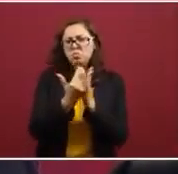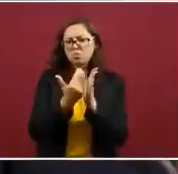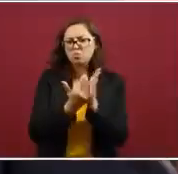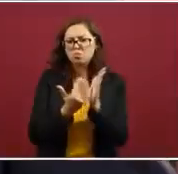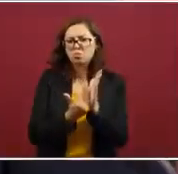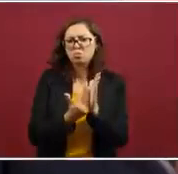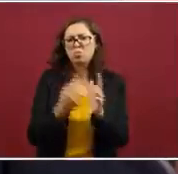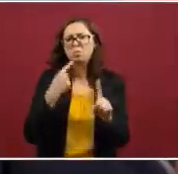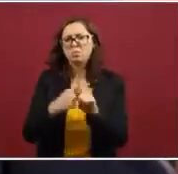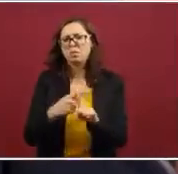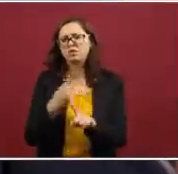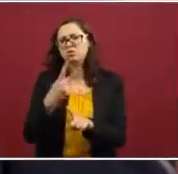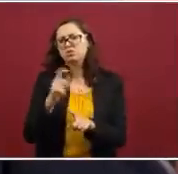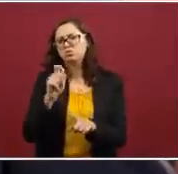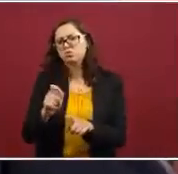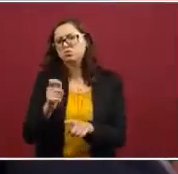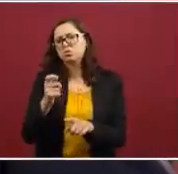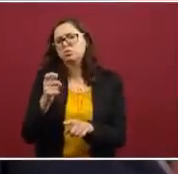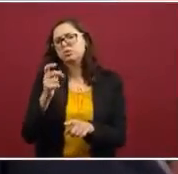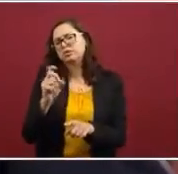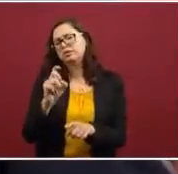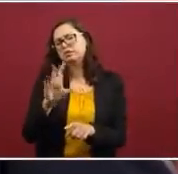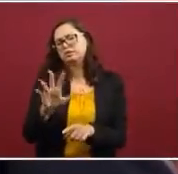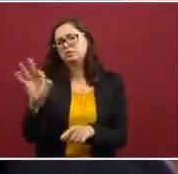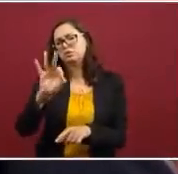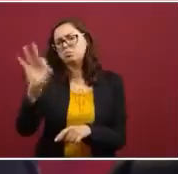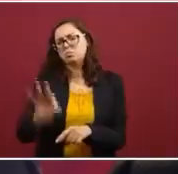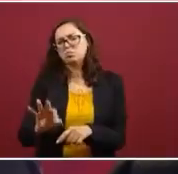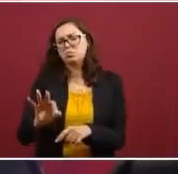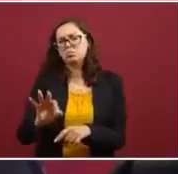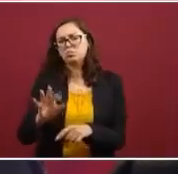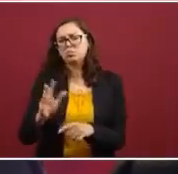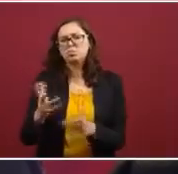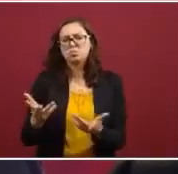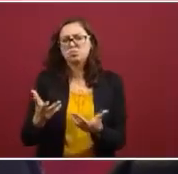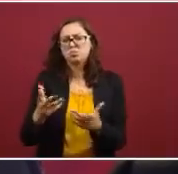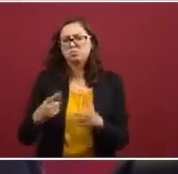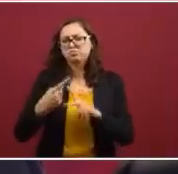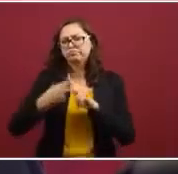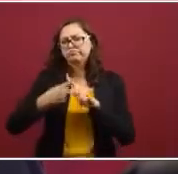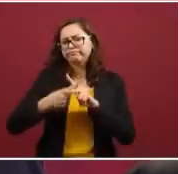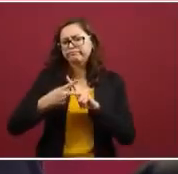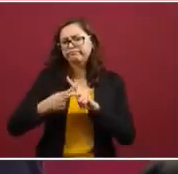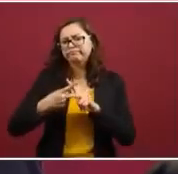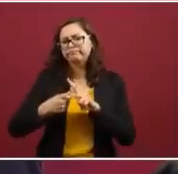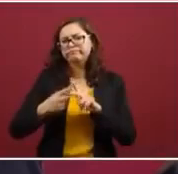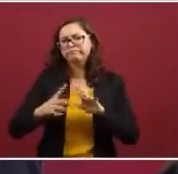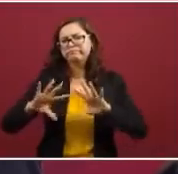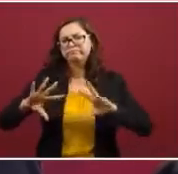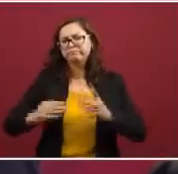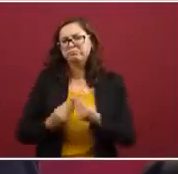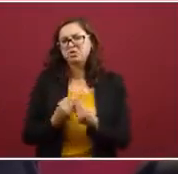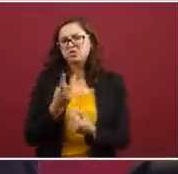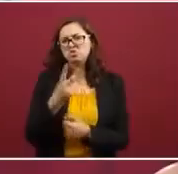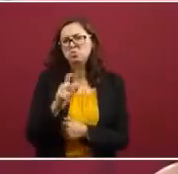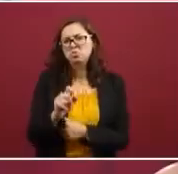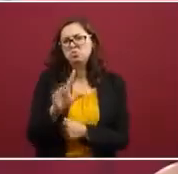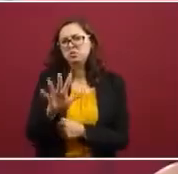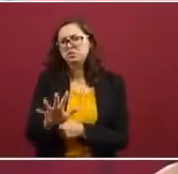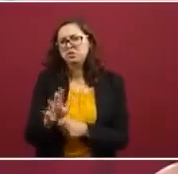más 2.35%, que ahorita LIBOR para su referencia está en como en 2.5, si le